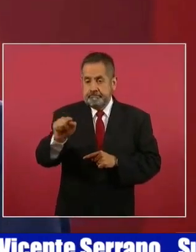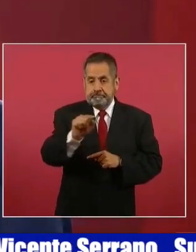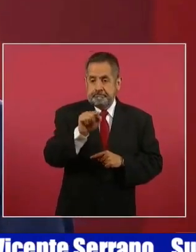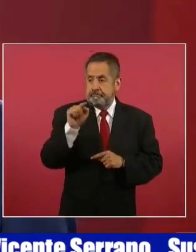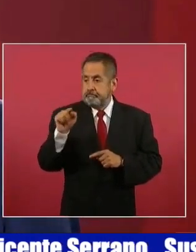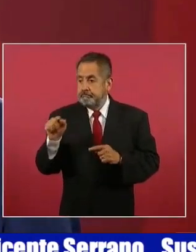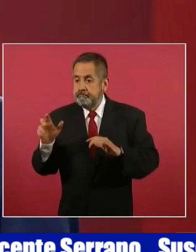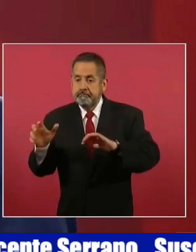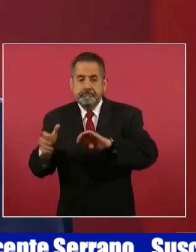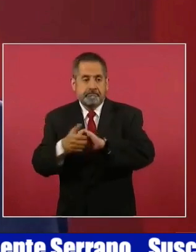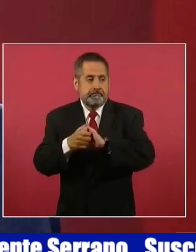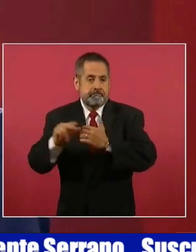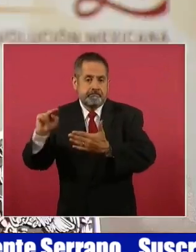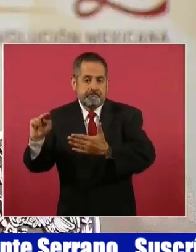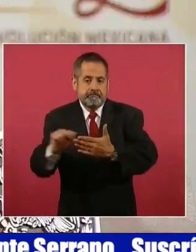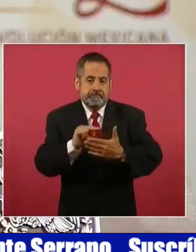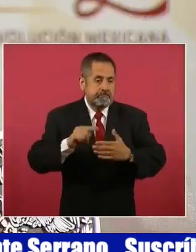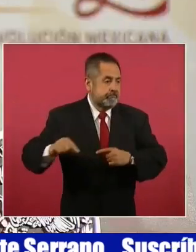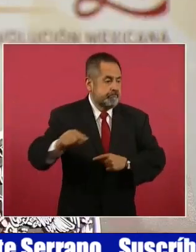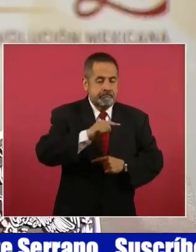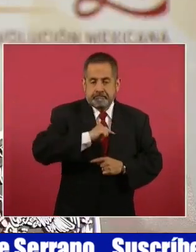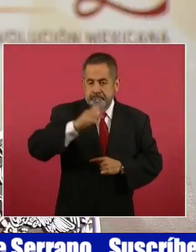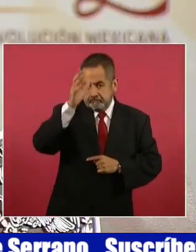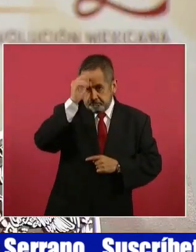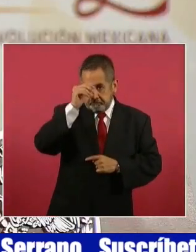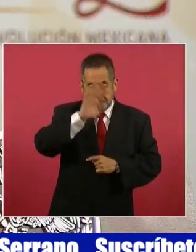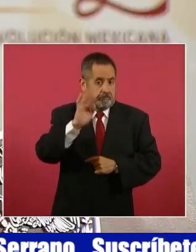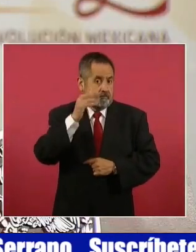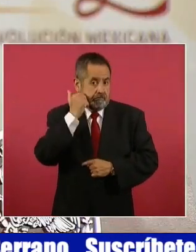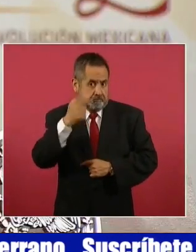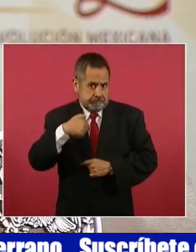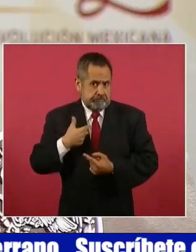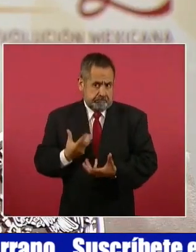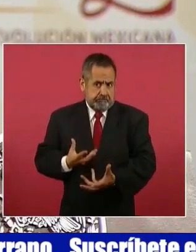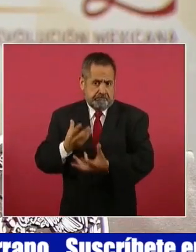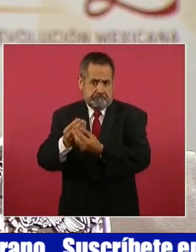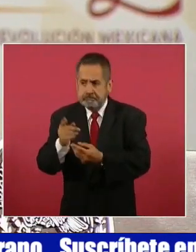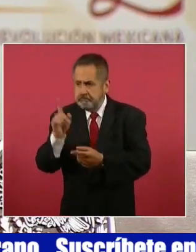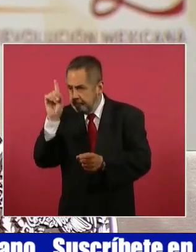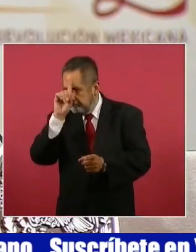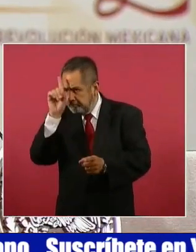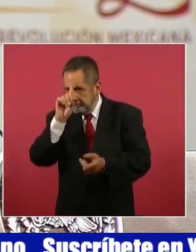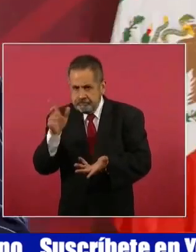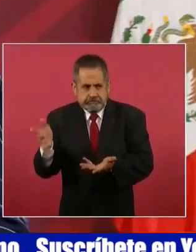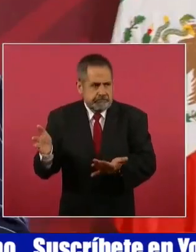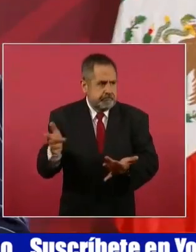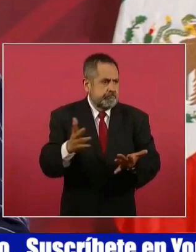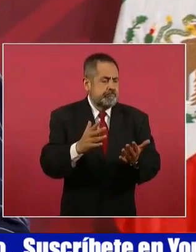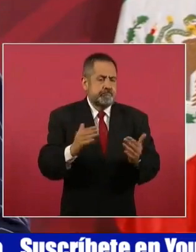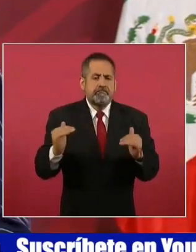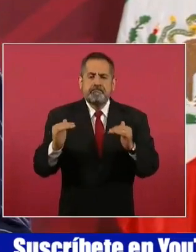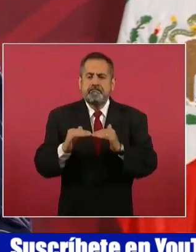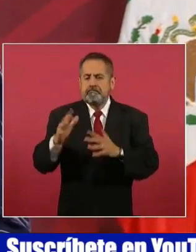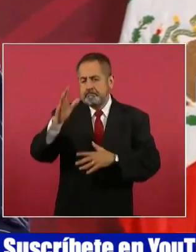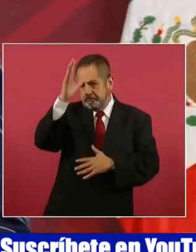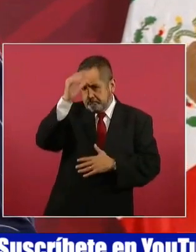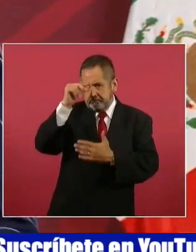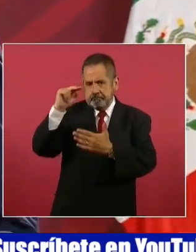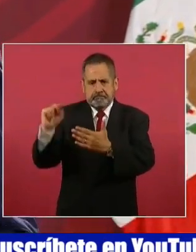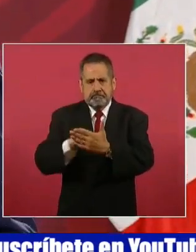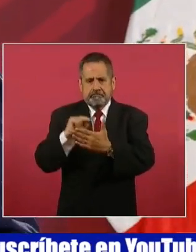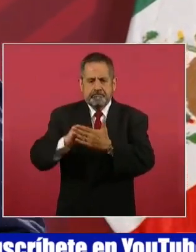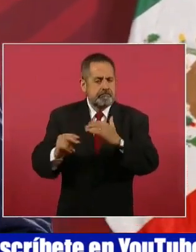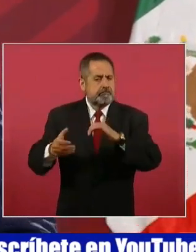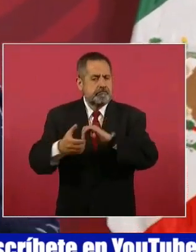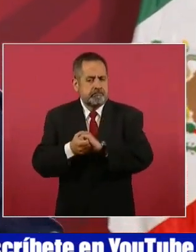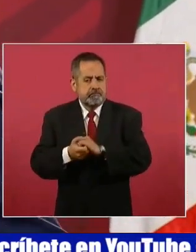presa Libertad para abastecer de agua a Monterrey y su zona conurbada, que ya han transferido una buena cantidad de recursos